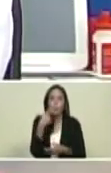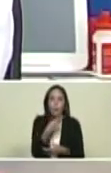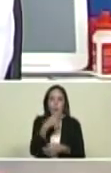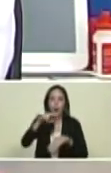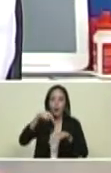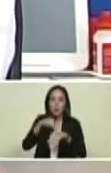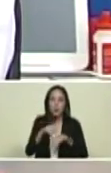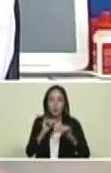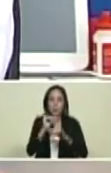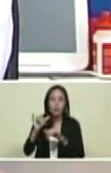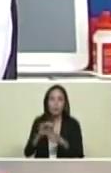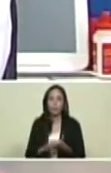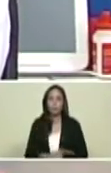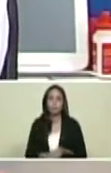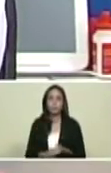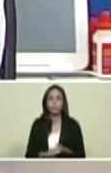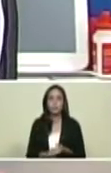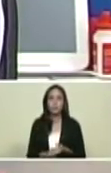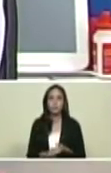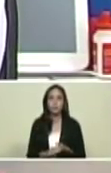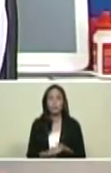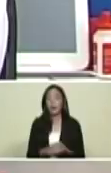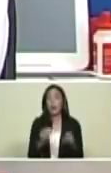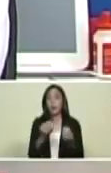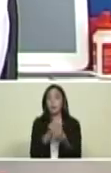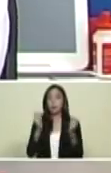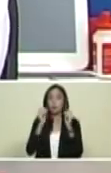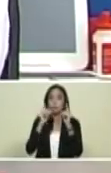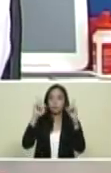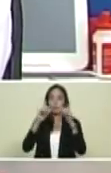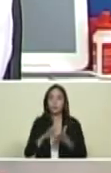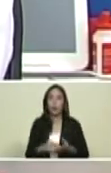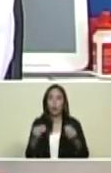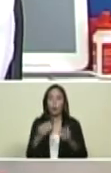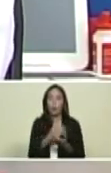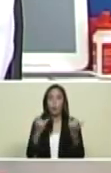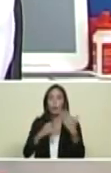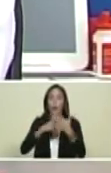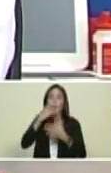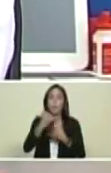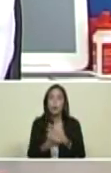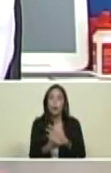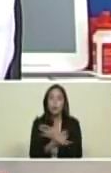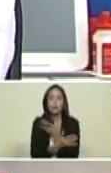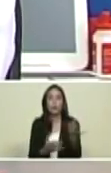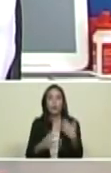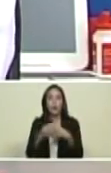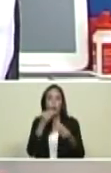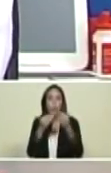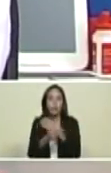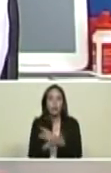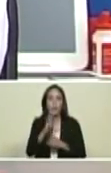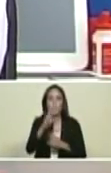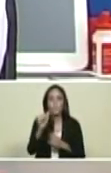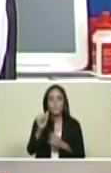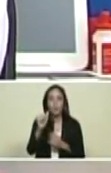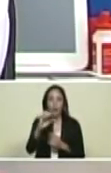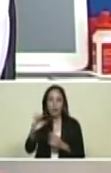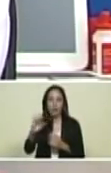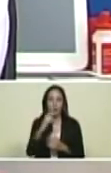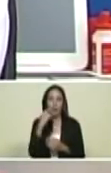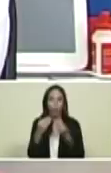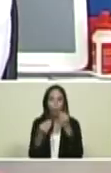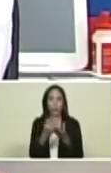escuelas de la gobernación. La que ha tenido mayor impacto es la aplicación del programa Alimentación Escolar, que ha permitido, gracias a usted, que